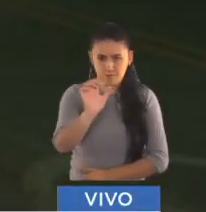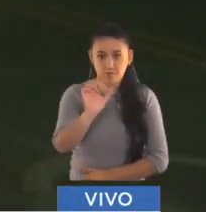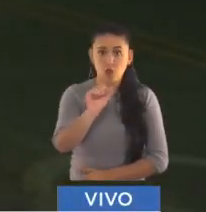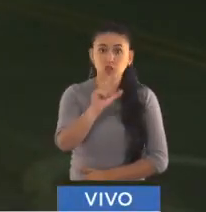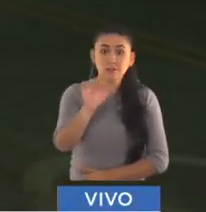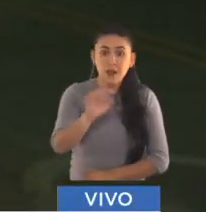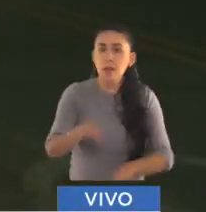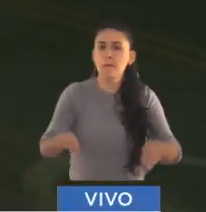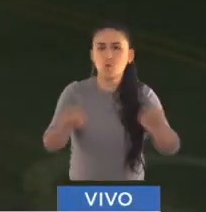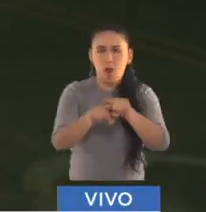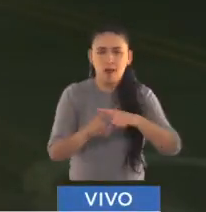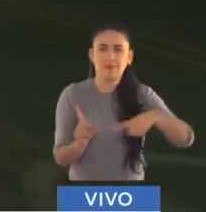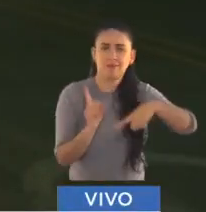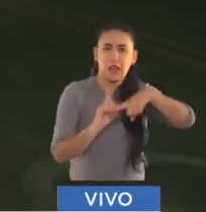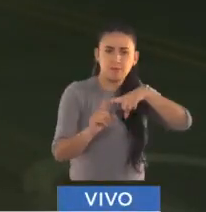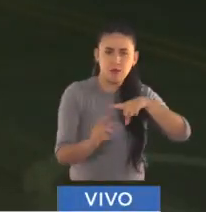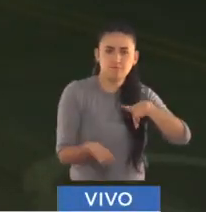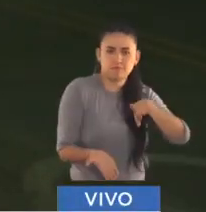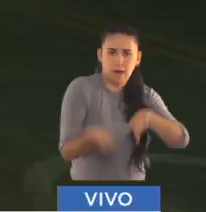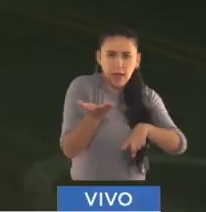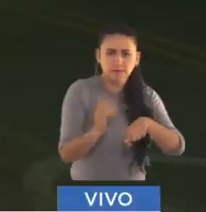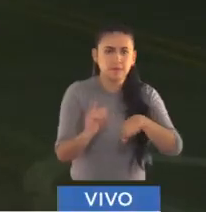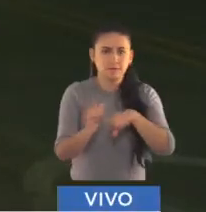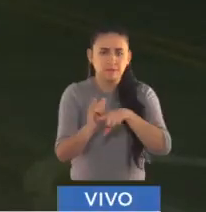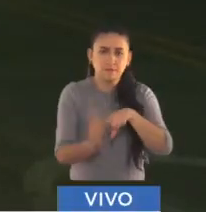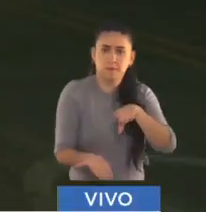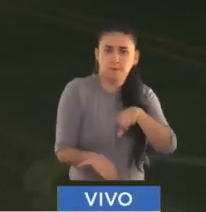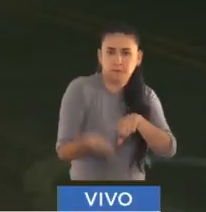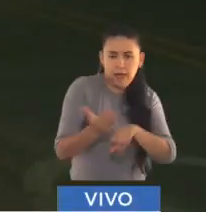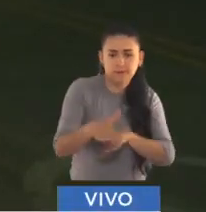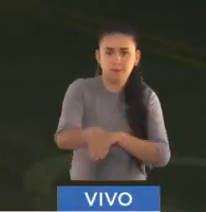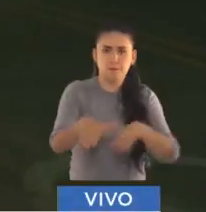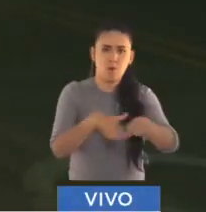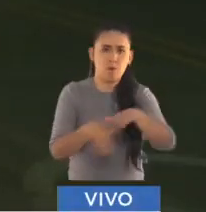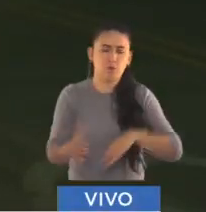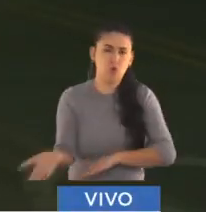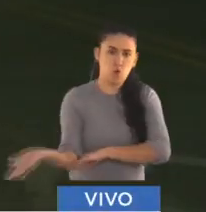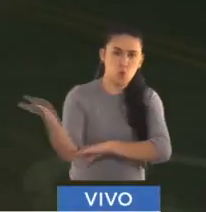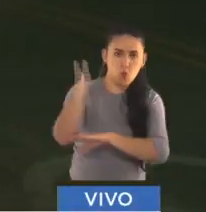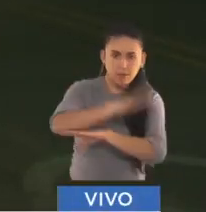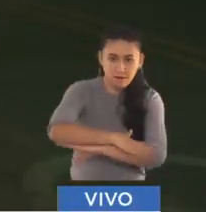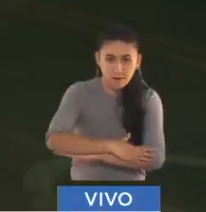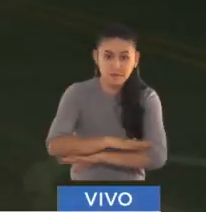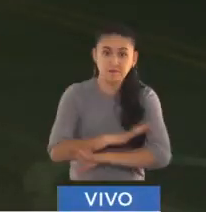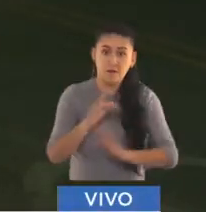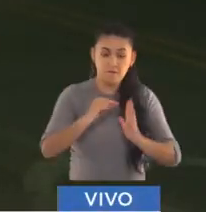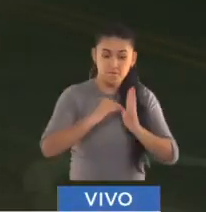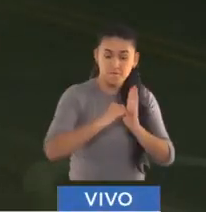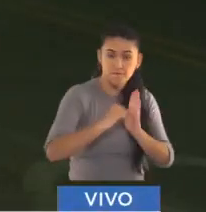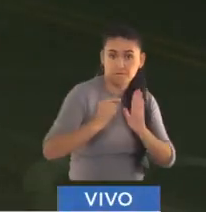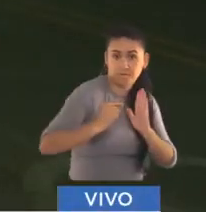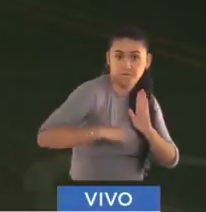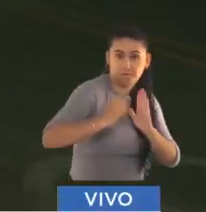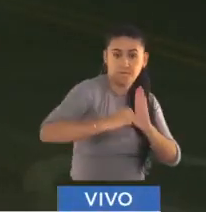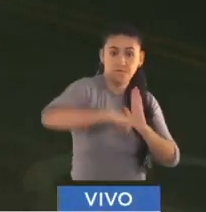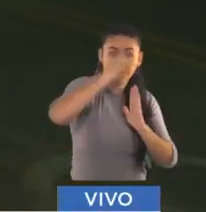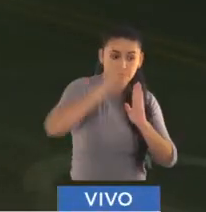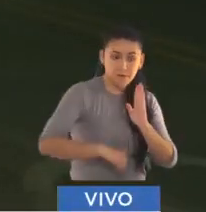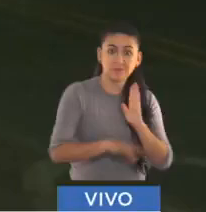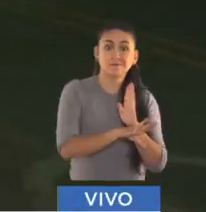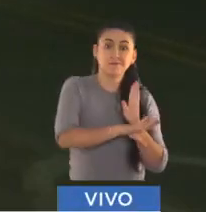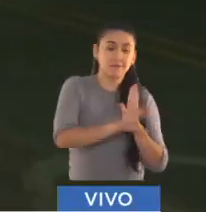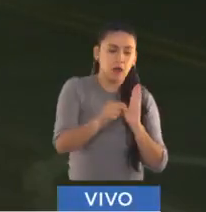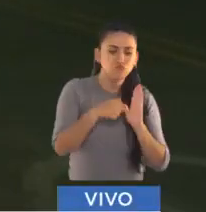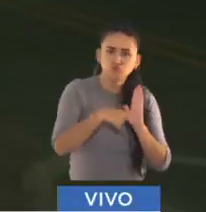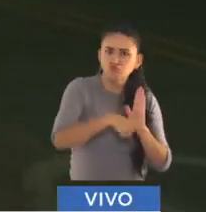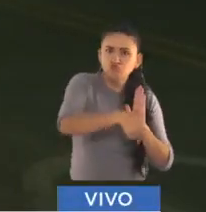suben las tarifas de Transmilenio y comienza pico y placa todo el día. De firmarse el texto tal cual, como ya ha sido